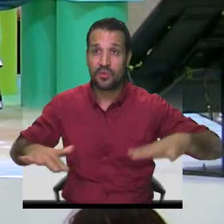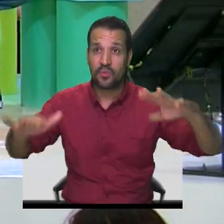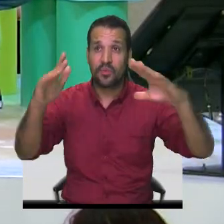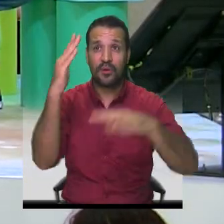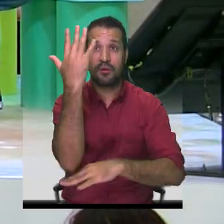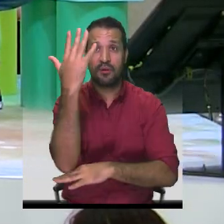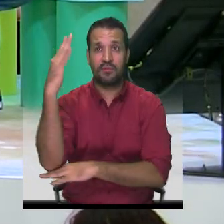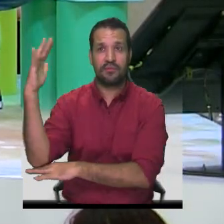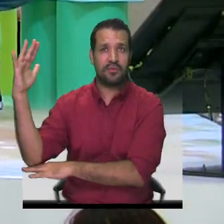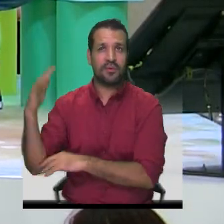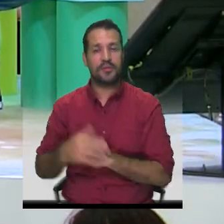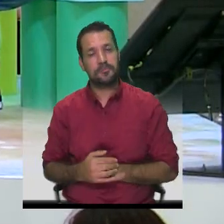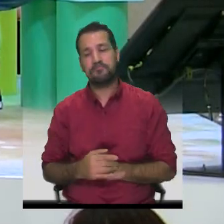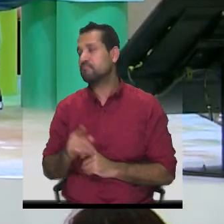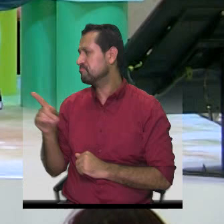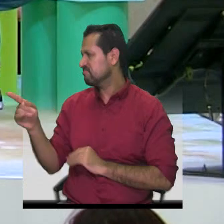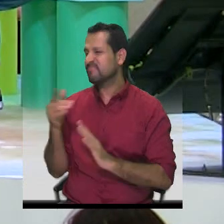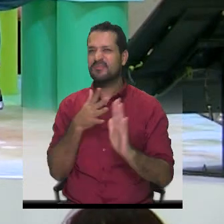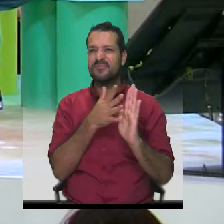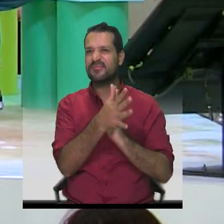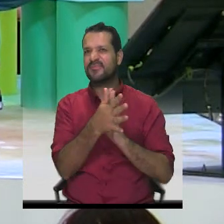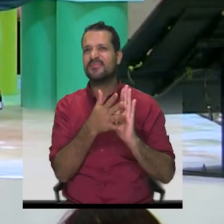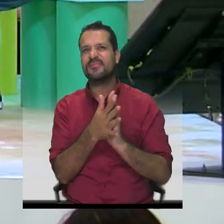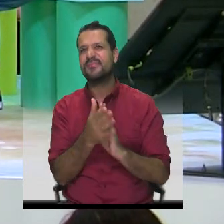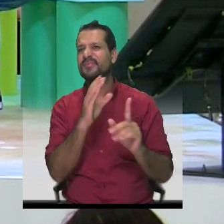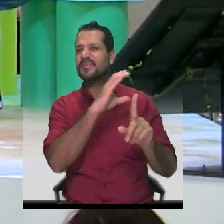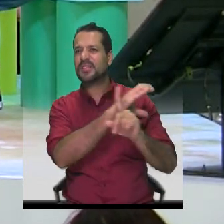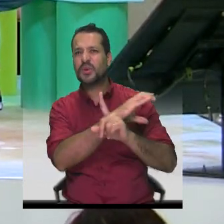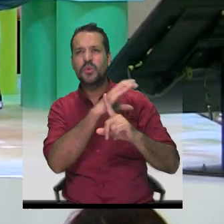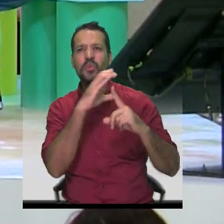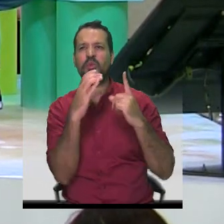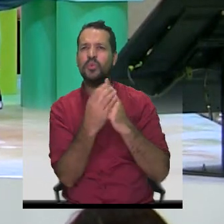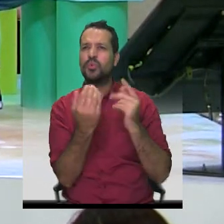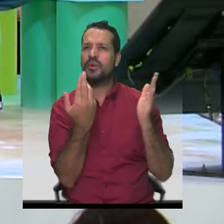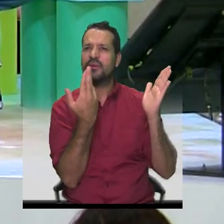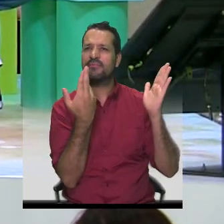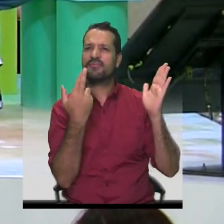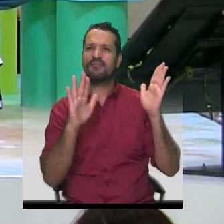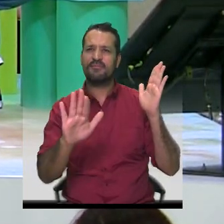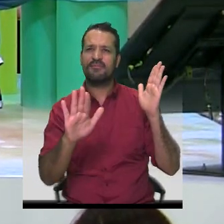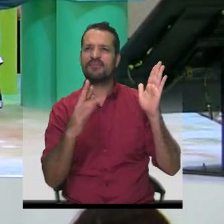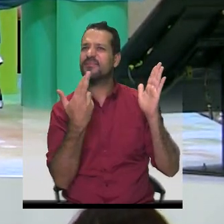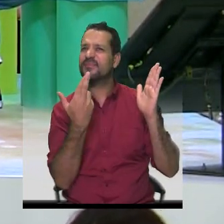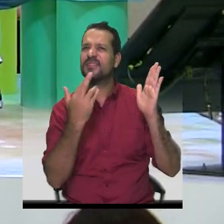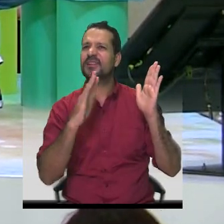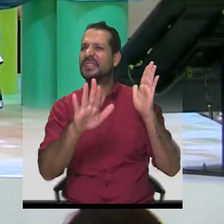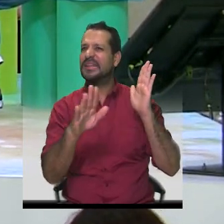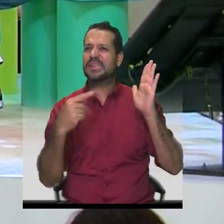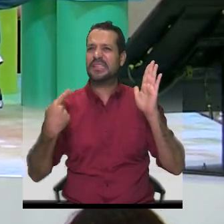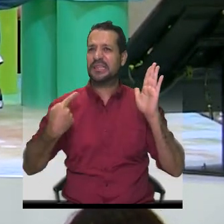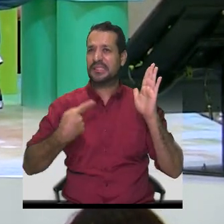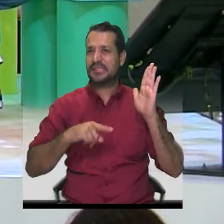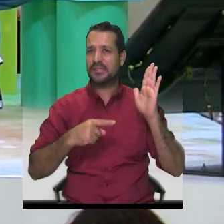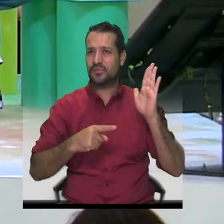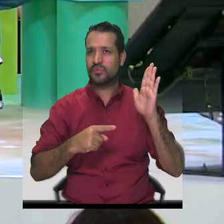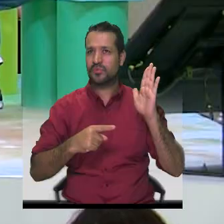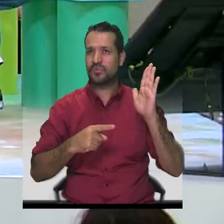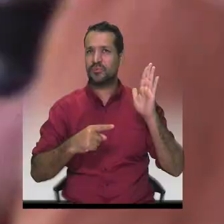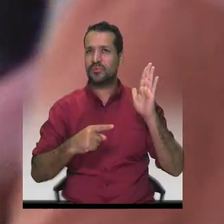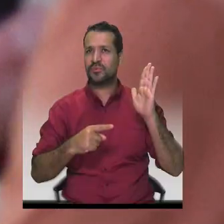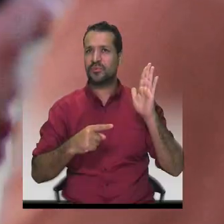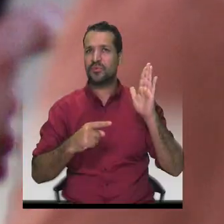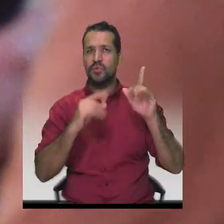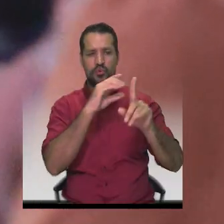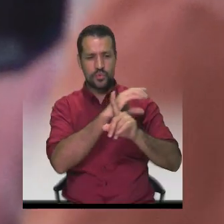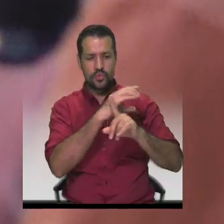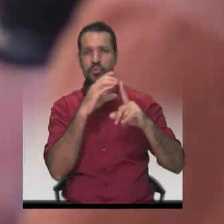o para que le cuentes a la audiencia, qué es la cultura regenerativa? Una cultura regenerativa es aquella que